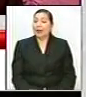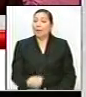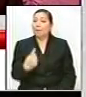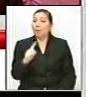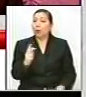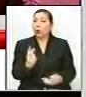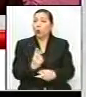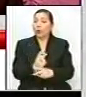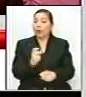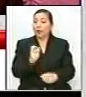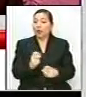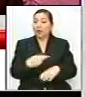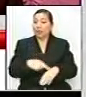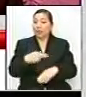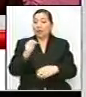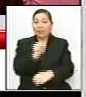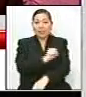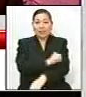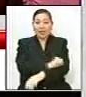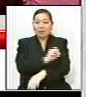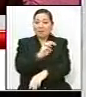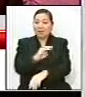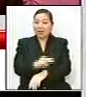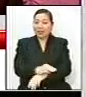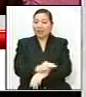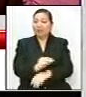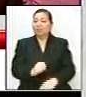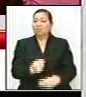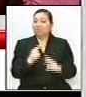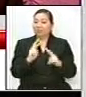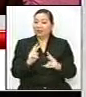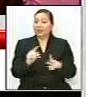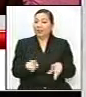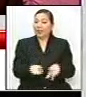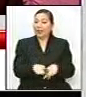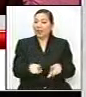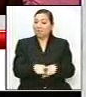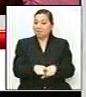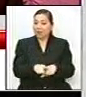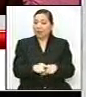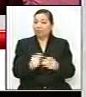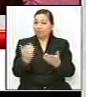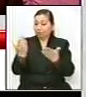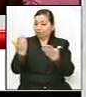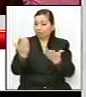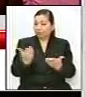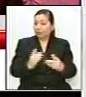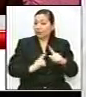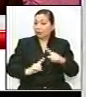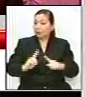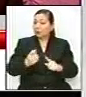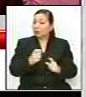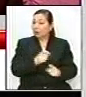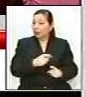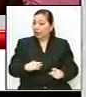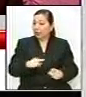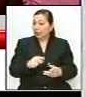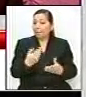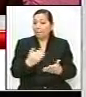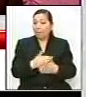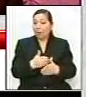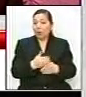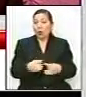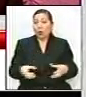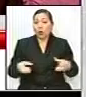la seguridad ciudadana en la región San Martín. Bien, hay que indicar también que han sido invitadas algunas autoridades por parte